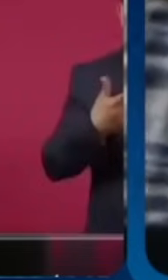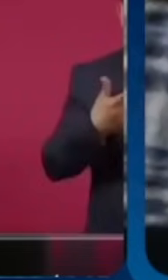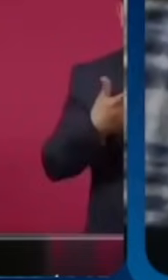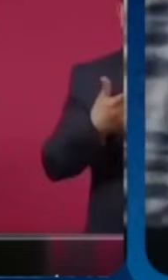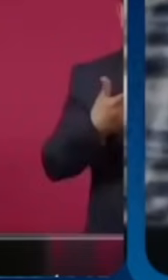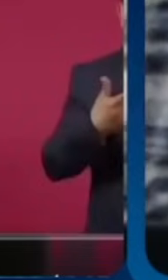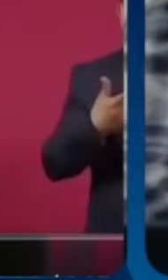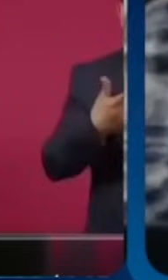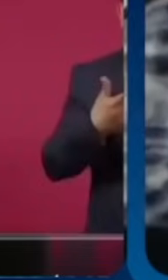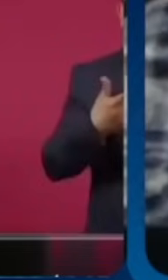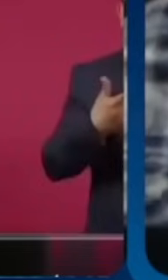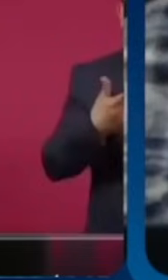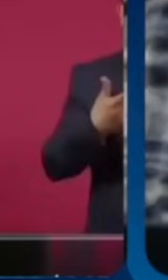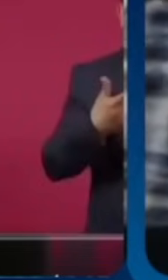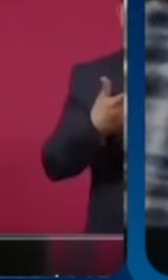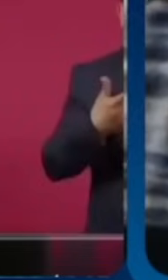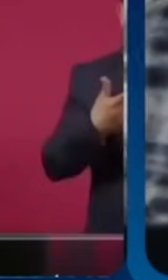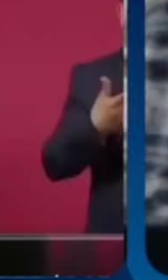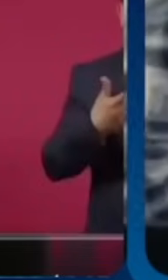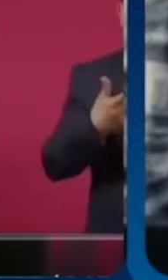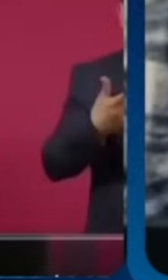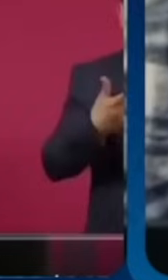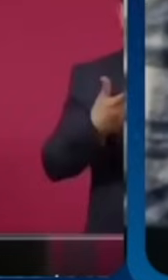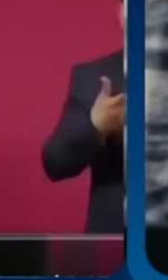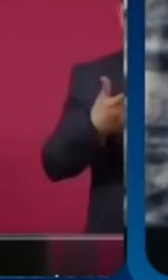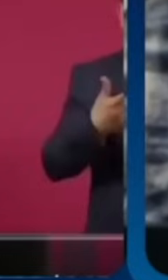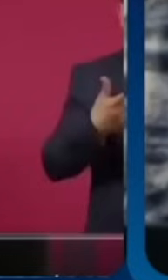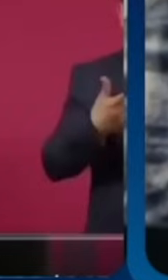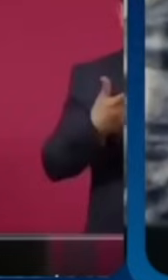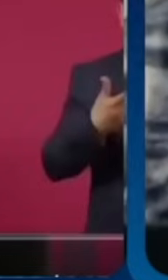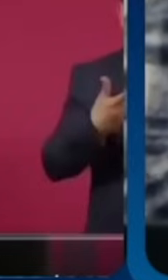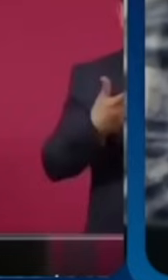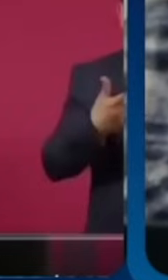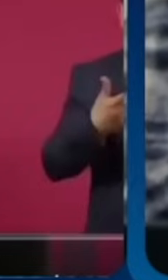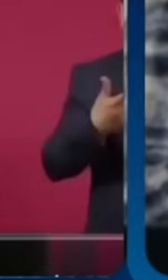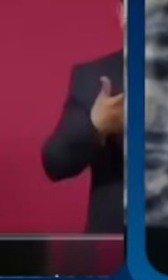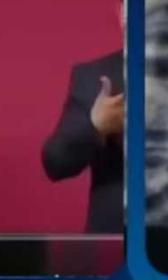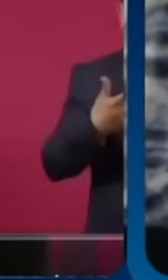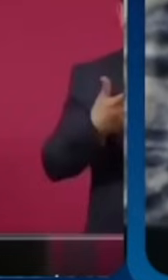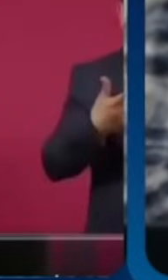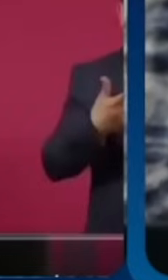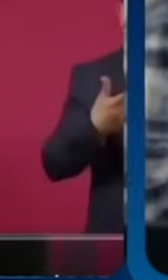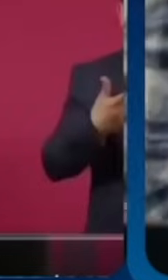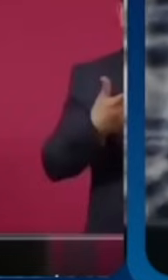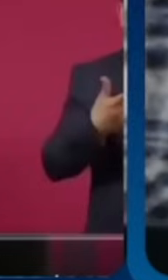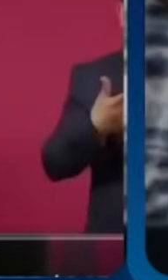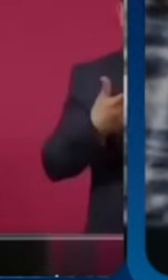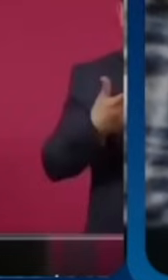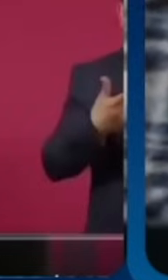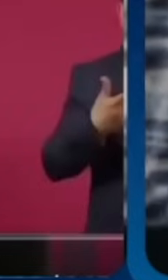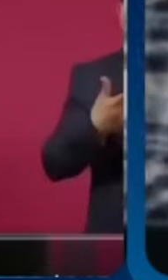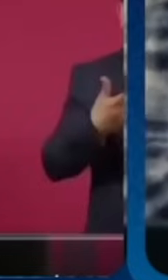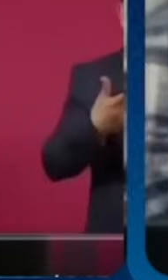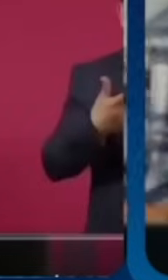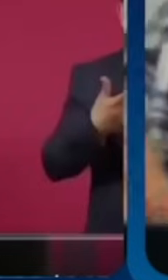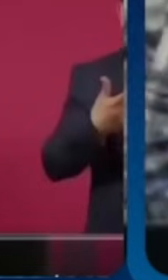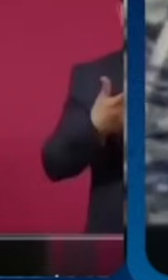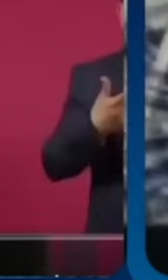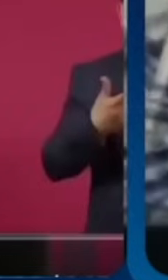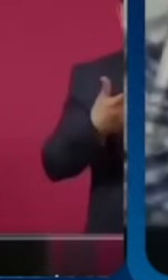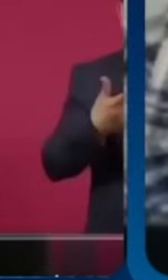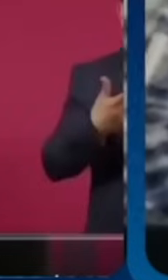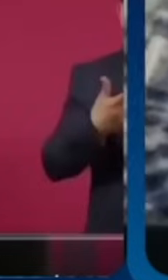tribunales, y les dijeron, ¿qué creen? Su bono de Navidad, pues no va a llegar. No va a llegar. O sea, a